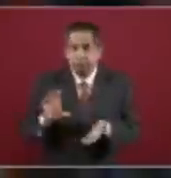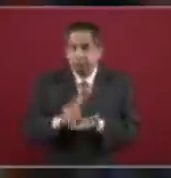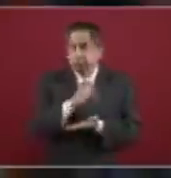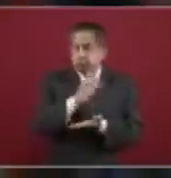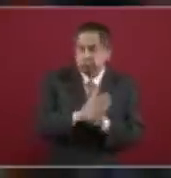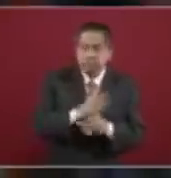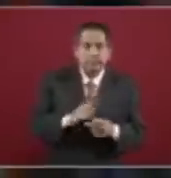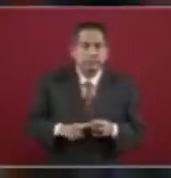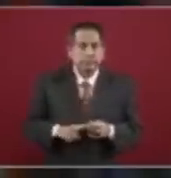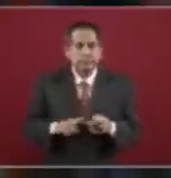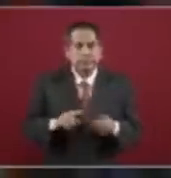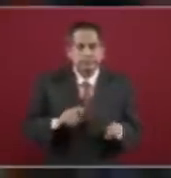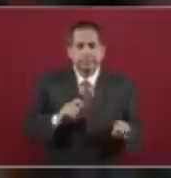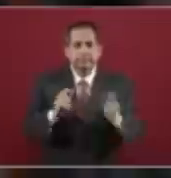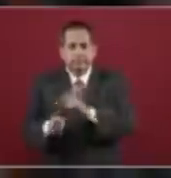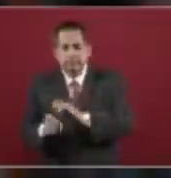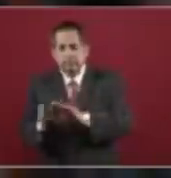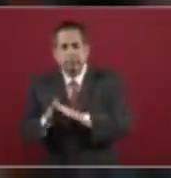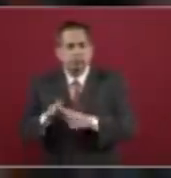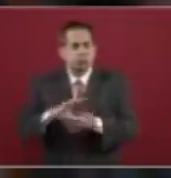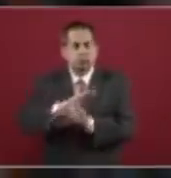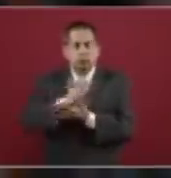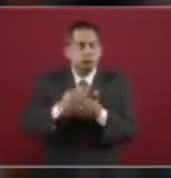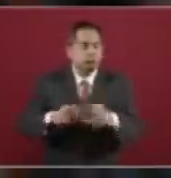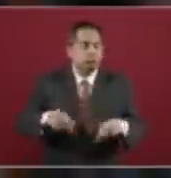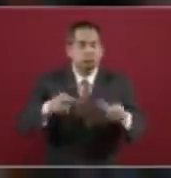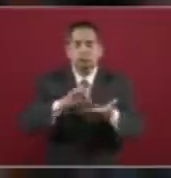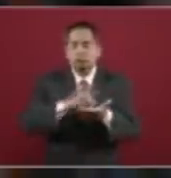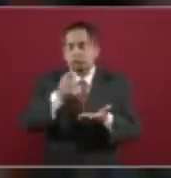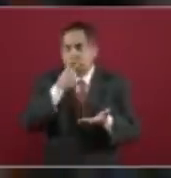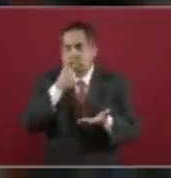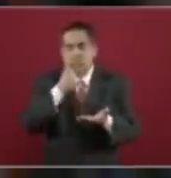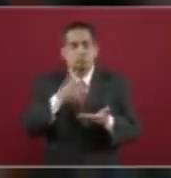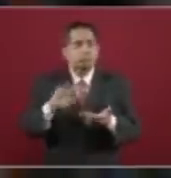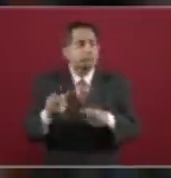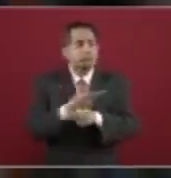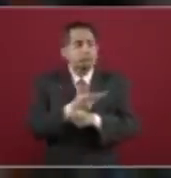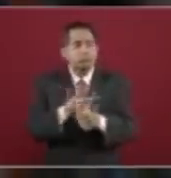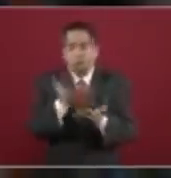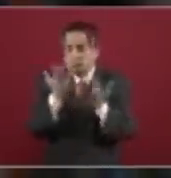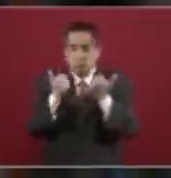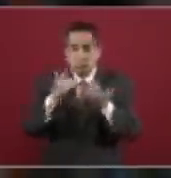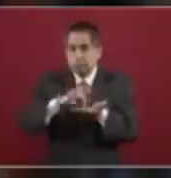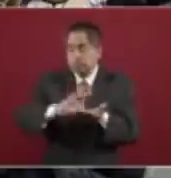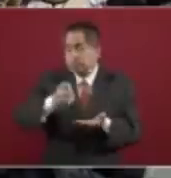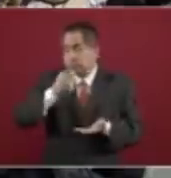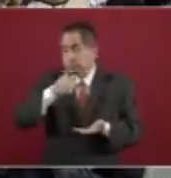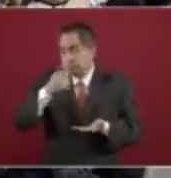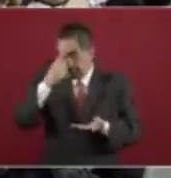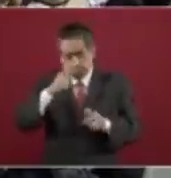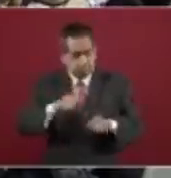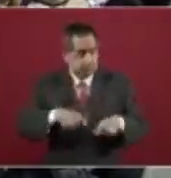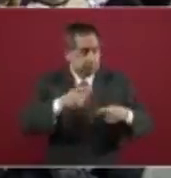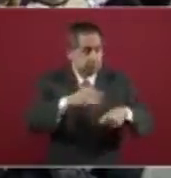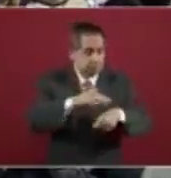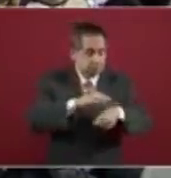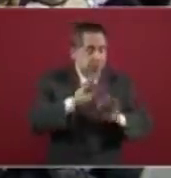cambio de la manera en hacer licitaciones de medicamentos ha dejado un desabasto de medicinas para tratar esta